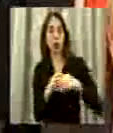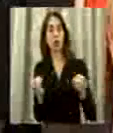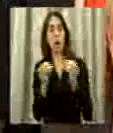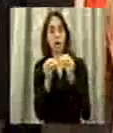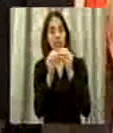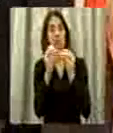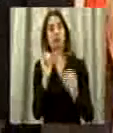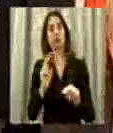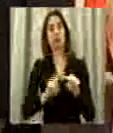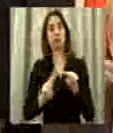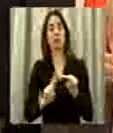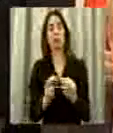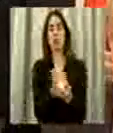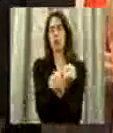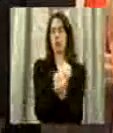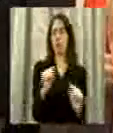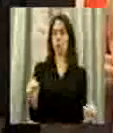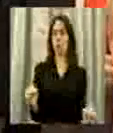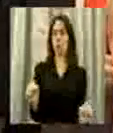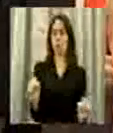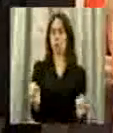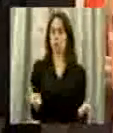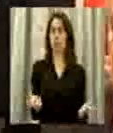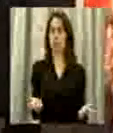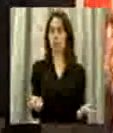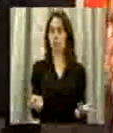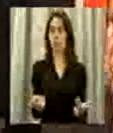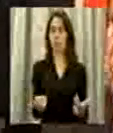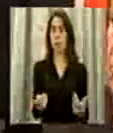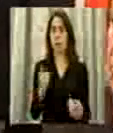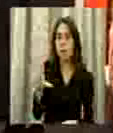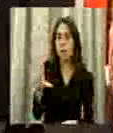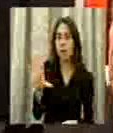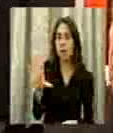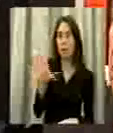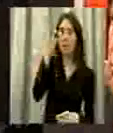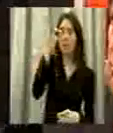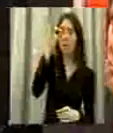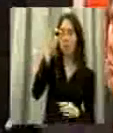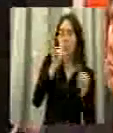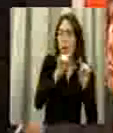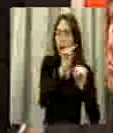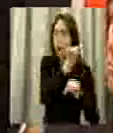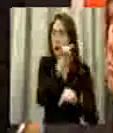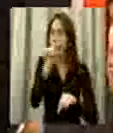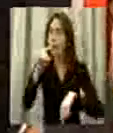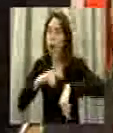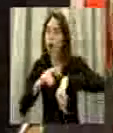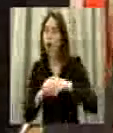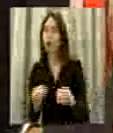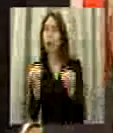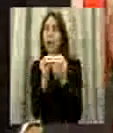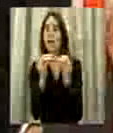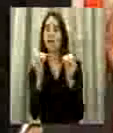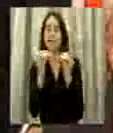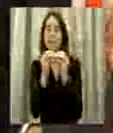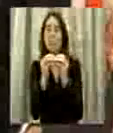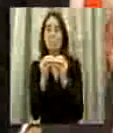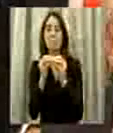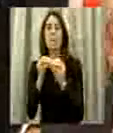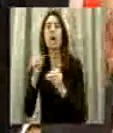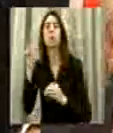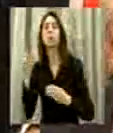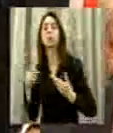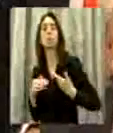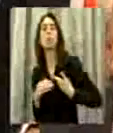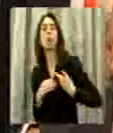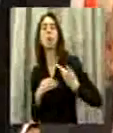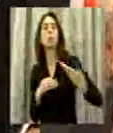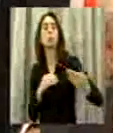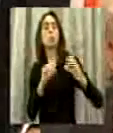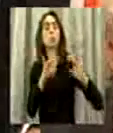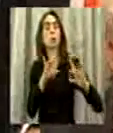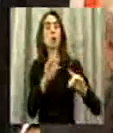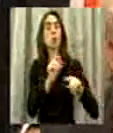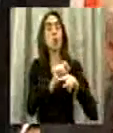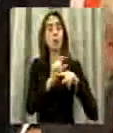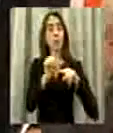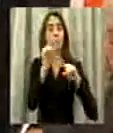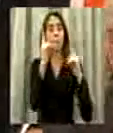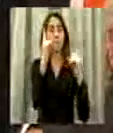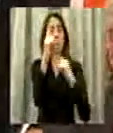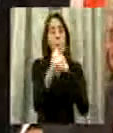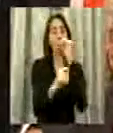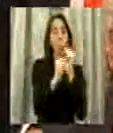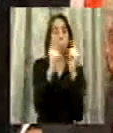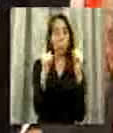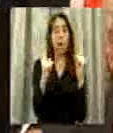hacerlo. Pero no puede ser que, como descubrimos en algunas partes, las horas extras sean asignadas al principio de cada periodo y se diga,